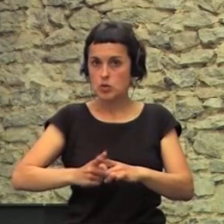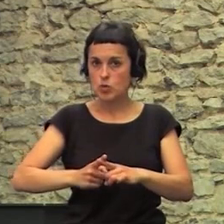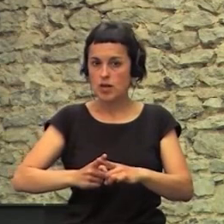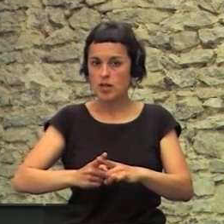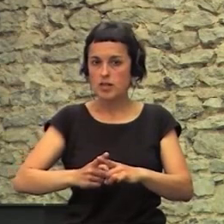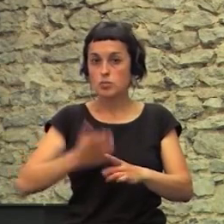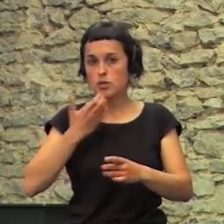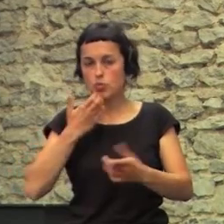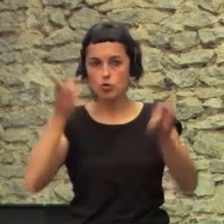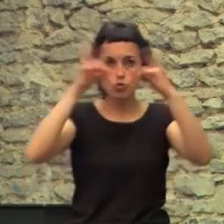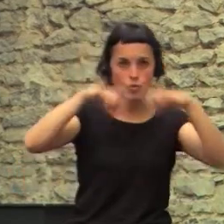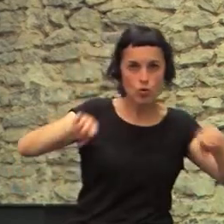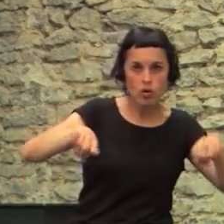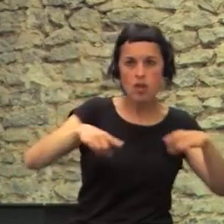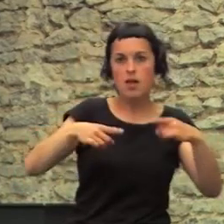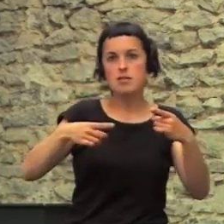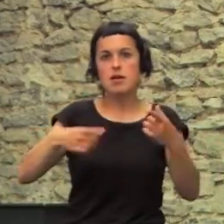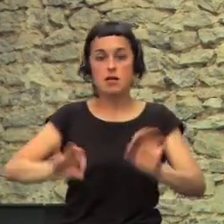por cromosomas, gónadas,